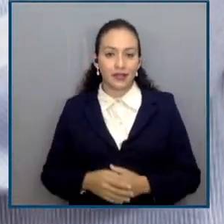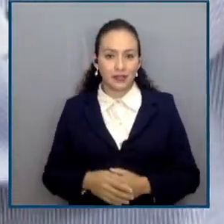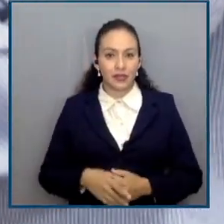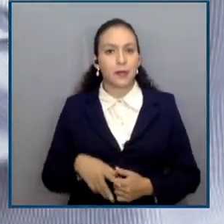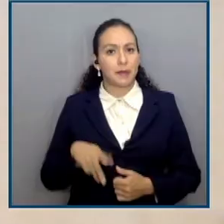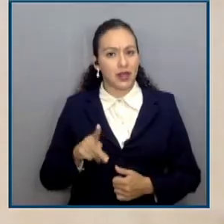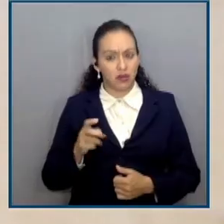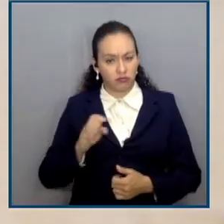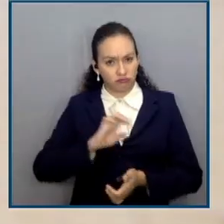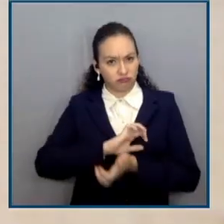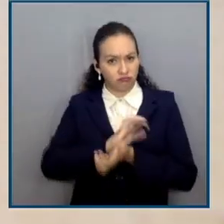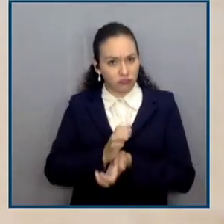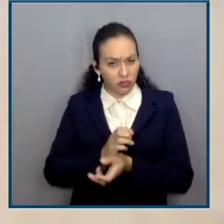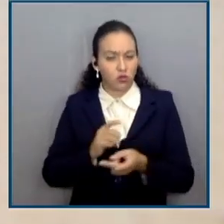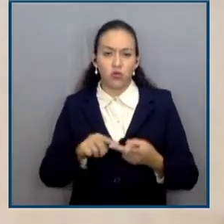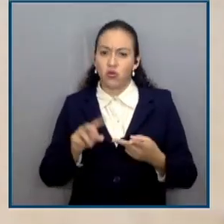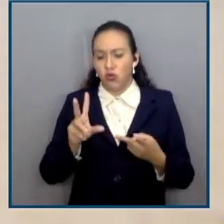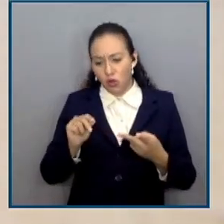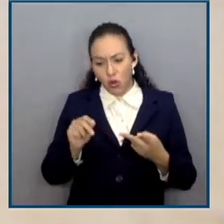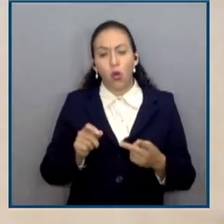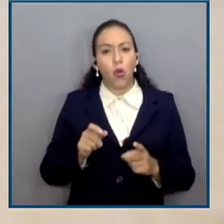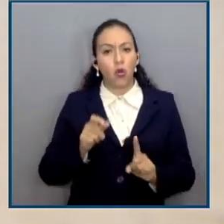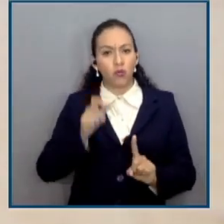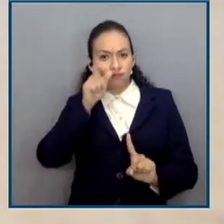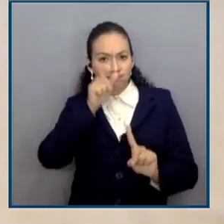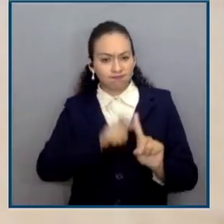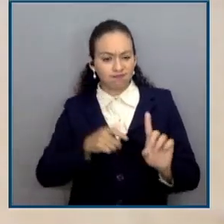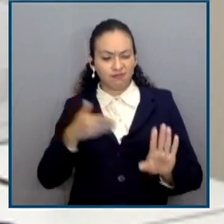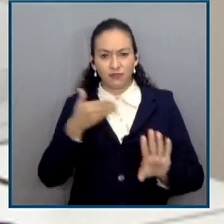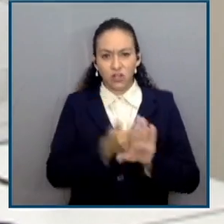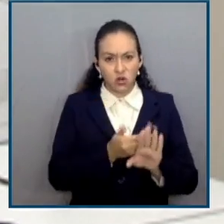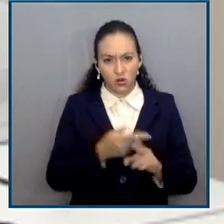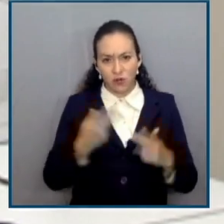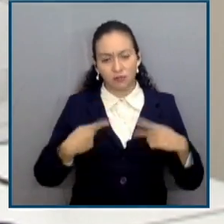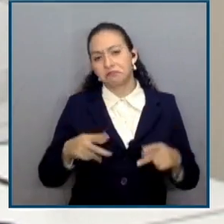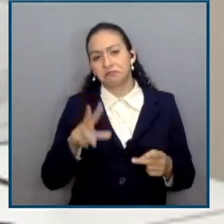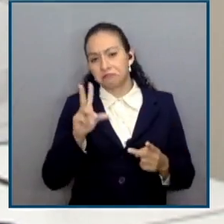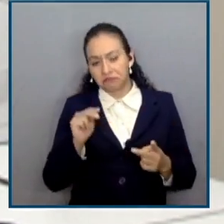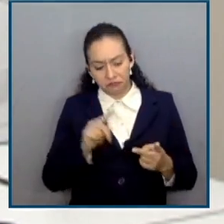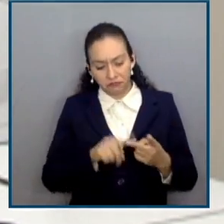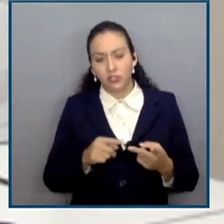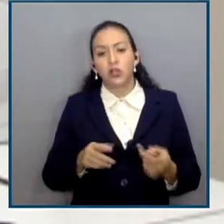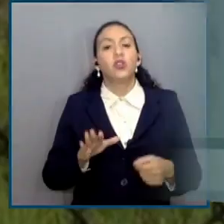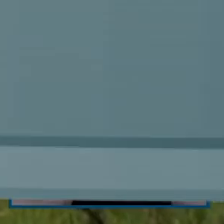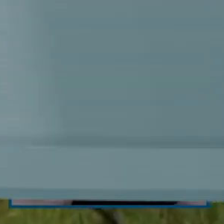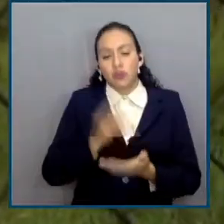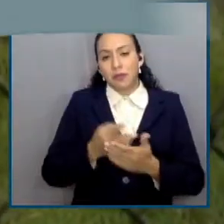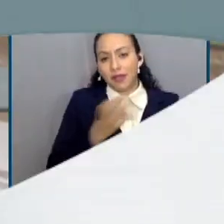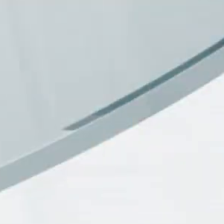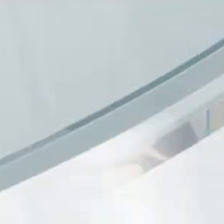humana, pues no se están afectando las garantías constitucionales que rigen el proceso penal.